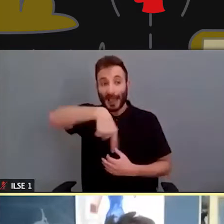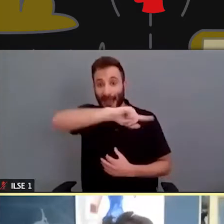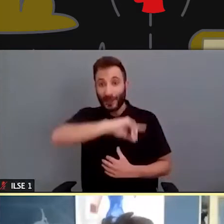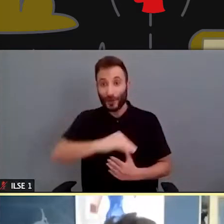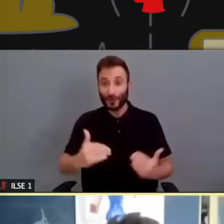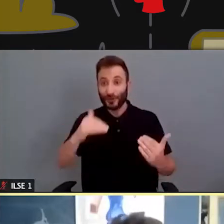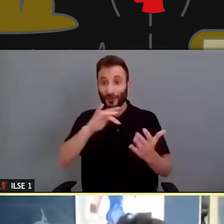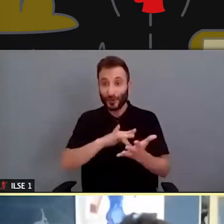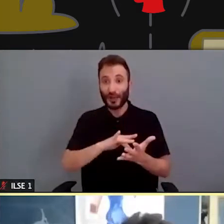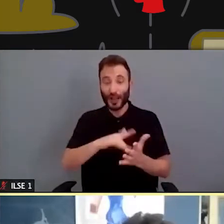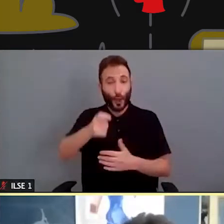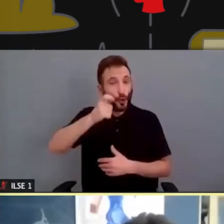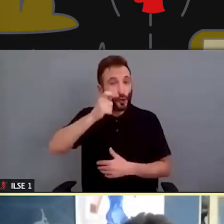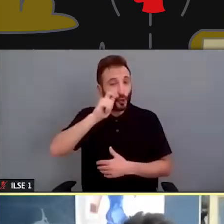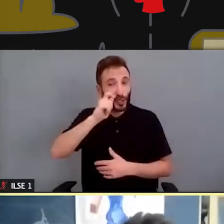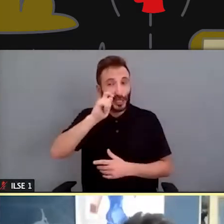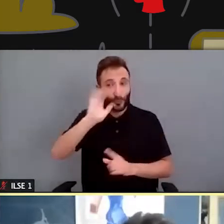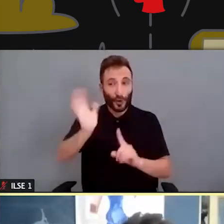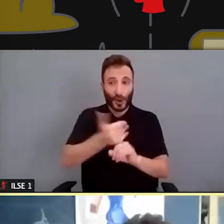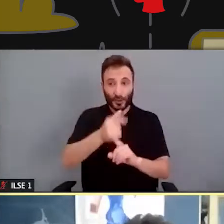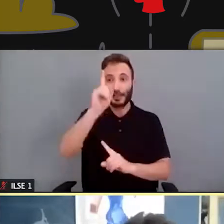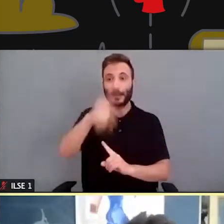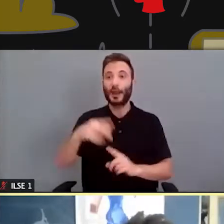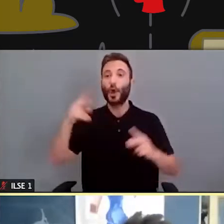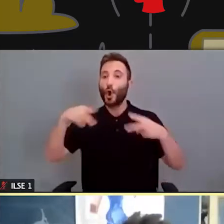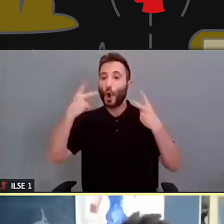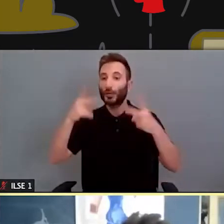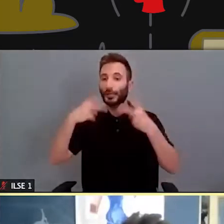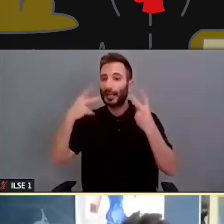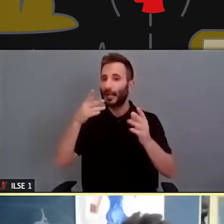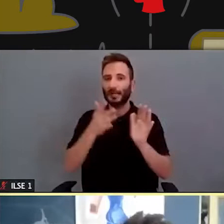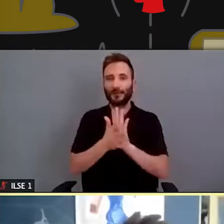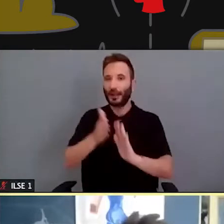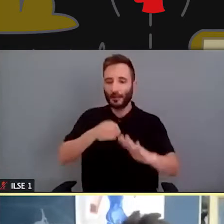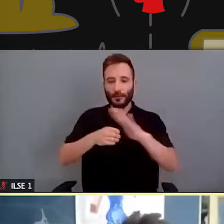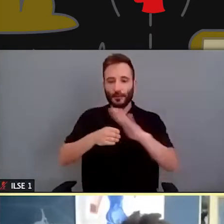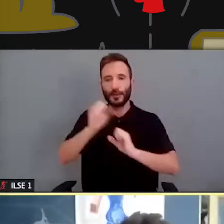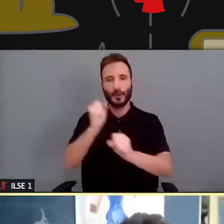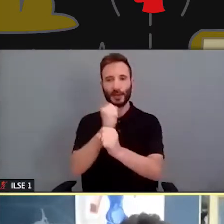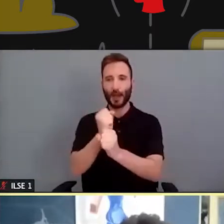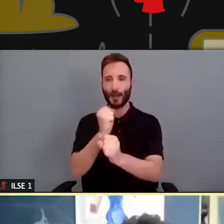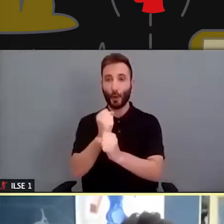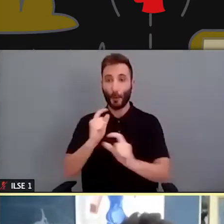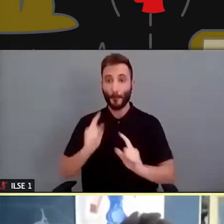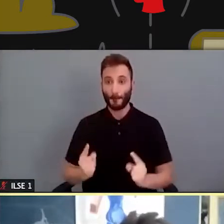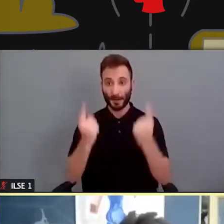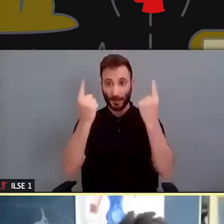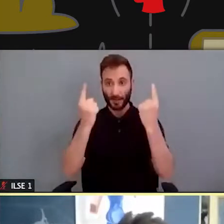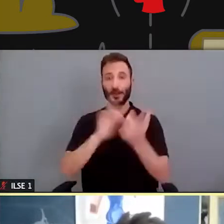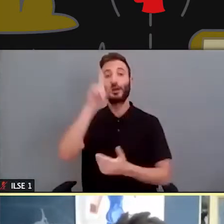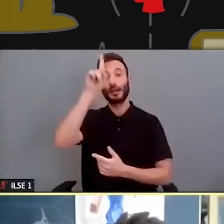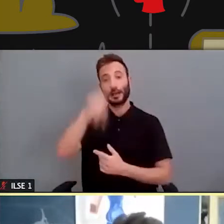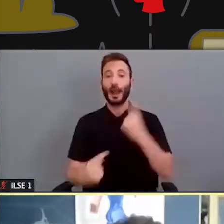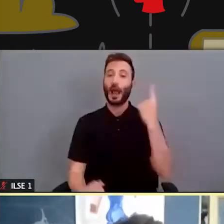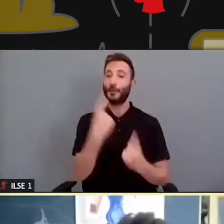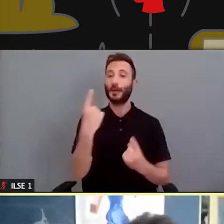el turismo y la hostelería quizás la primera entrada para un trabajo que a veces tiene calidad y a veces